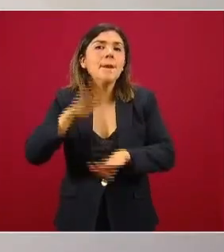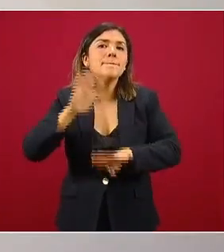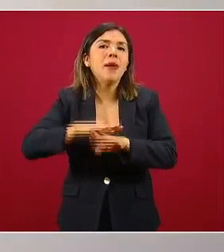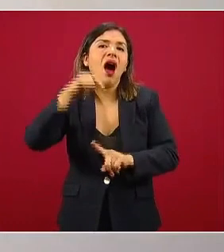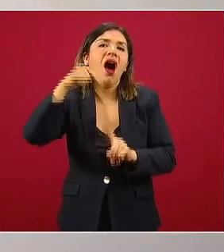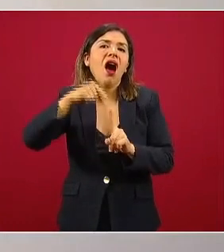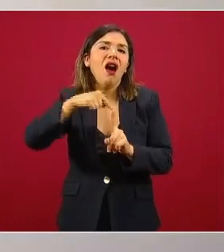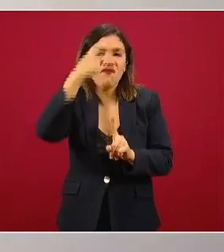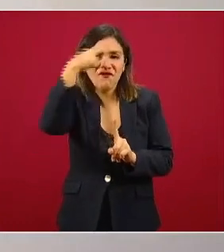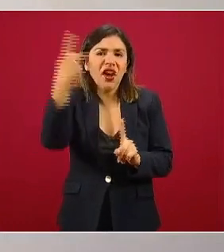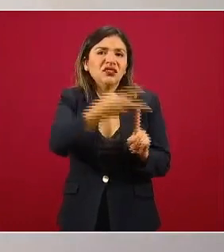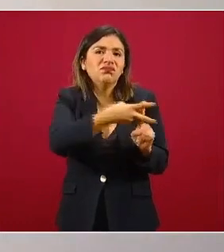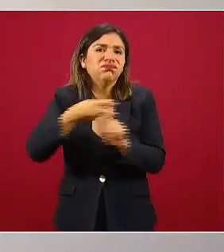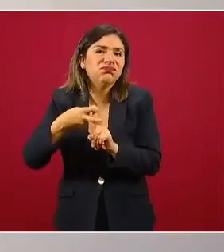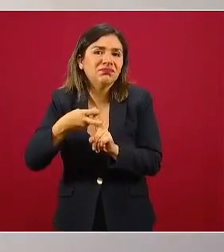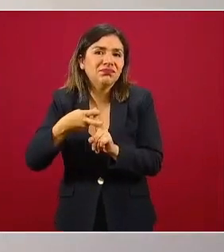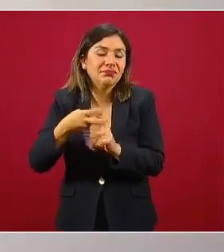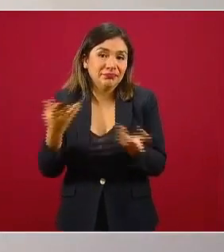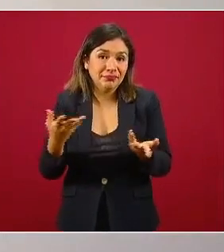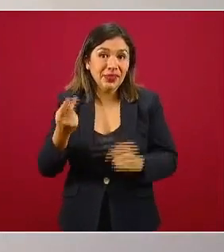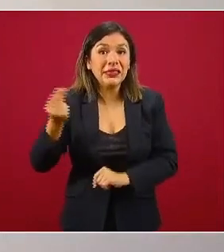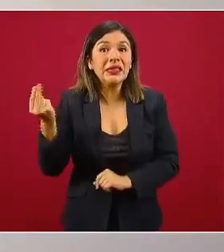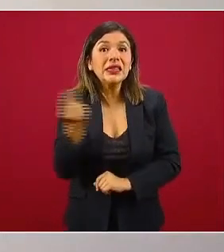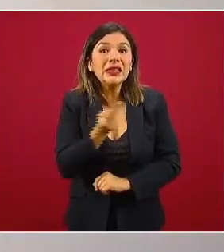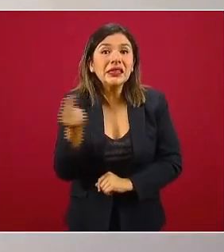Entonces, necesitamos